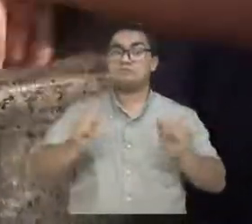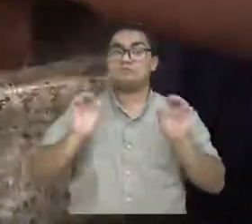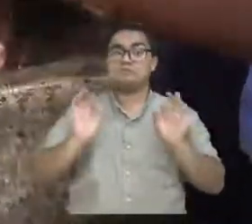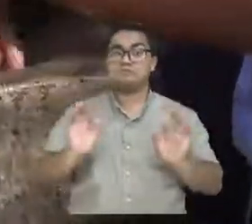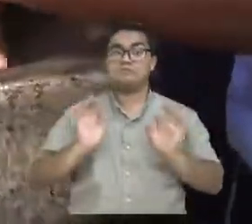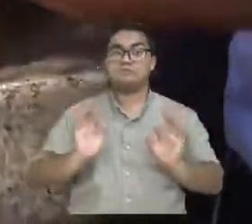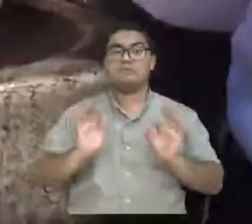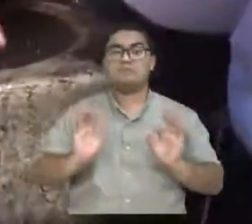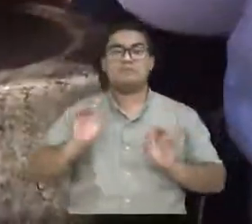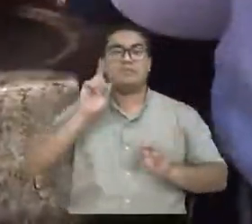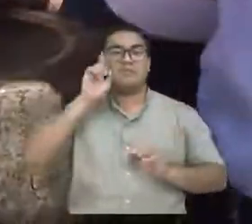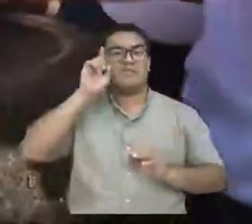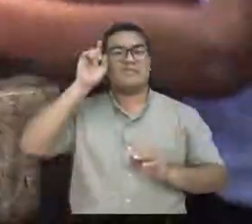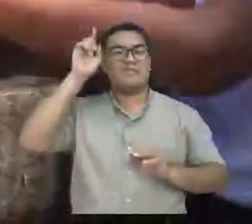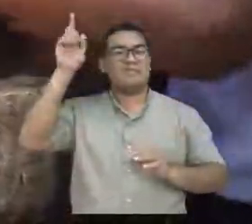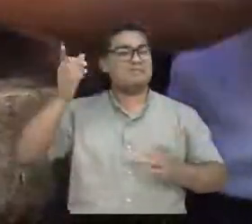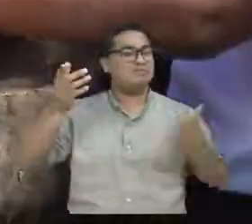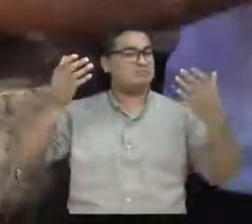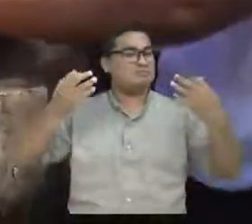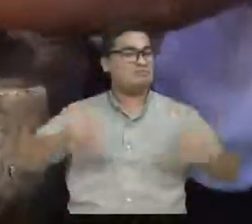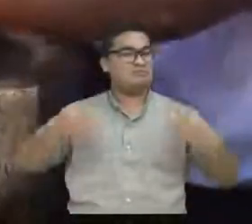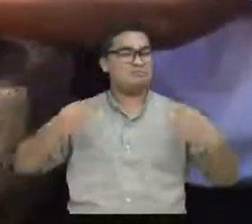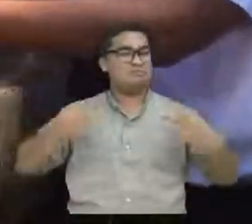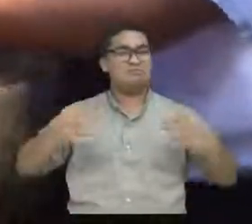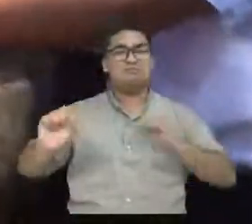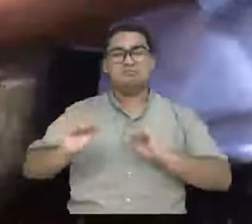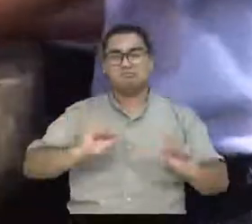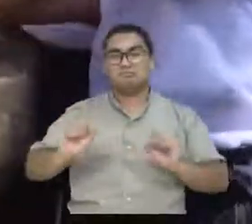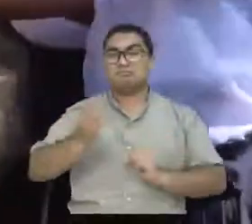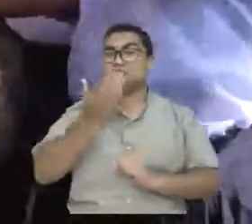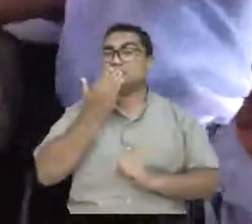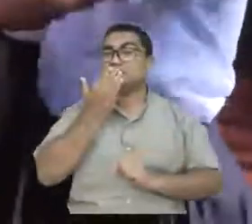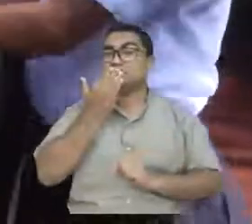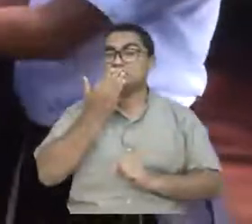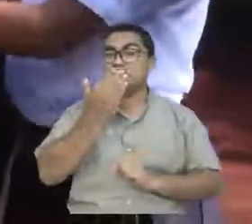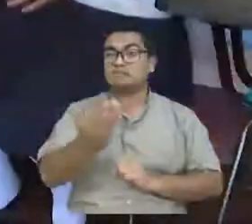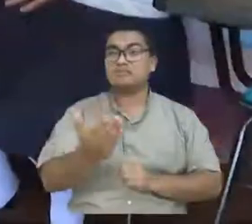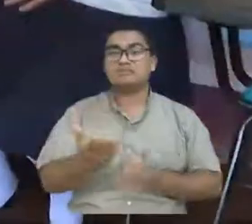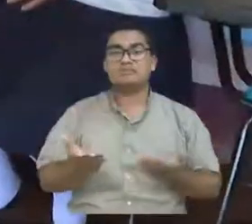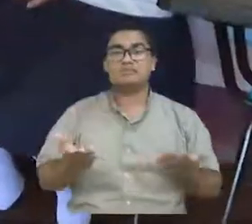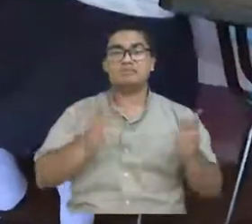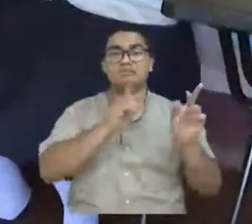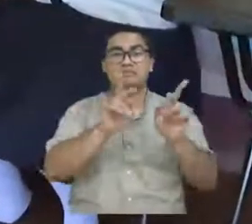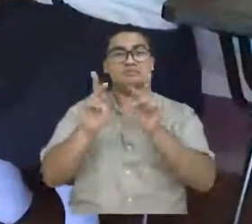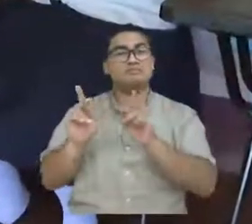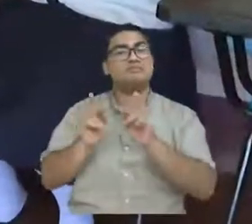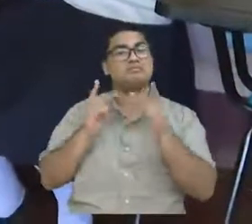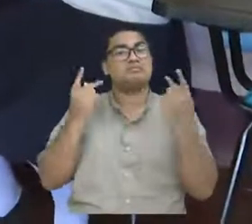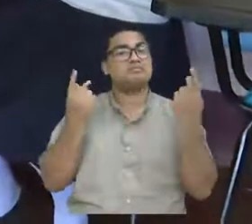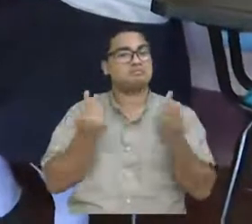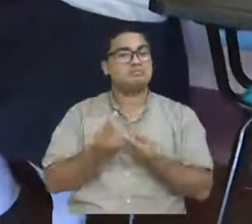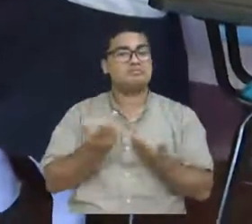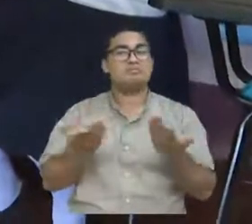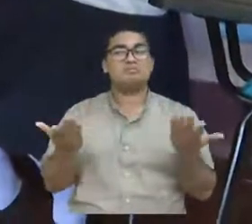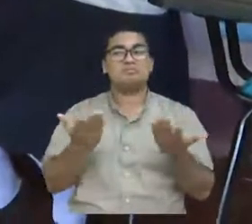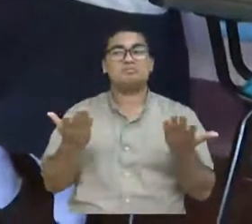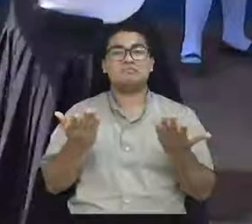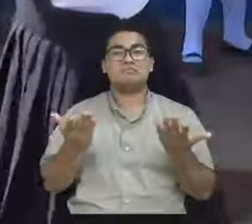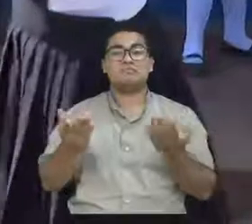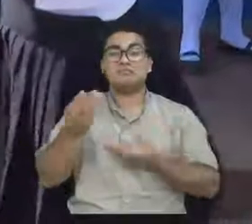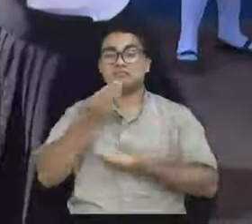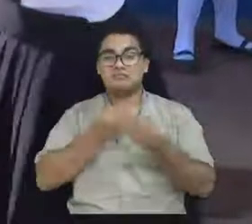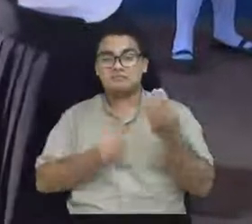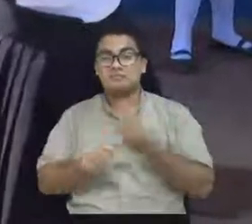se desarrolla completamente su potencial y puede ser un beneficio para toda la población. Desde el punto de vista